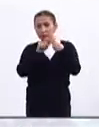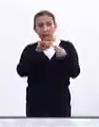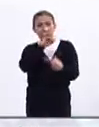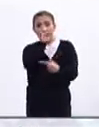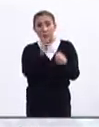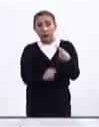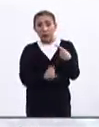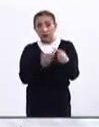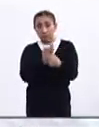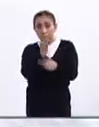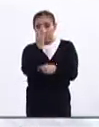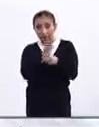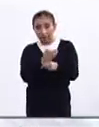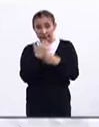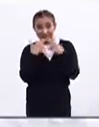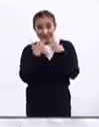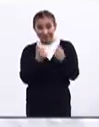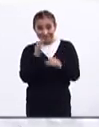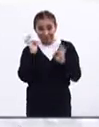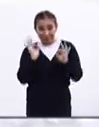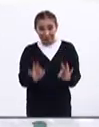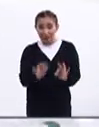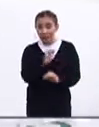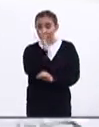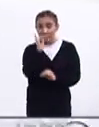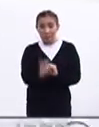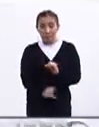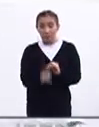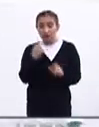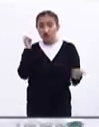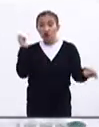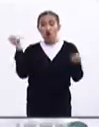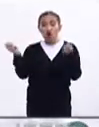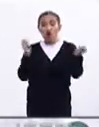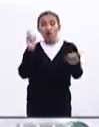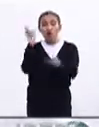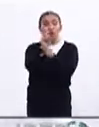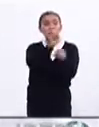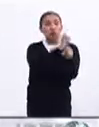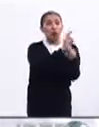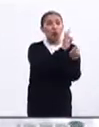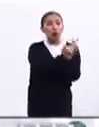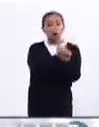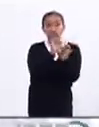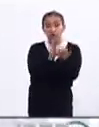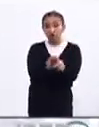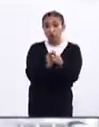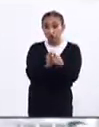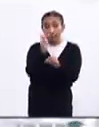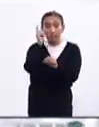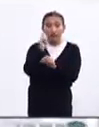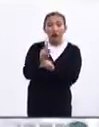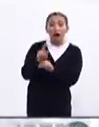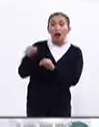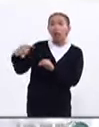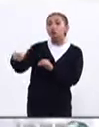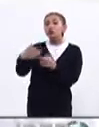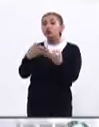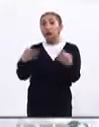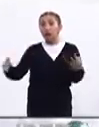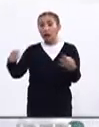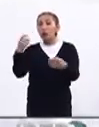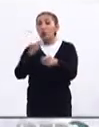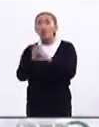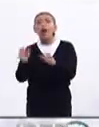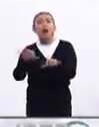sido autosuficiente en términos fiscales, nunca ha tenido el control en términos reales, efectivos, de su territorio,